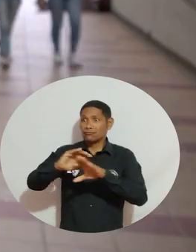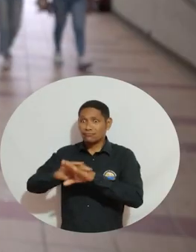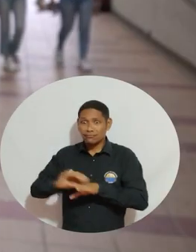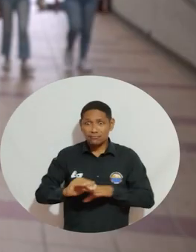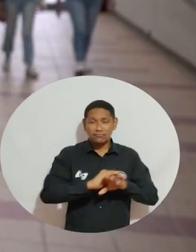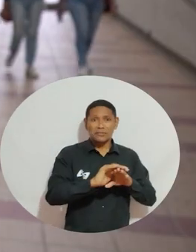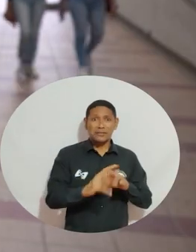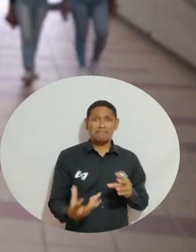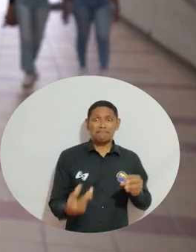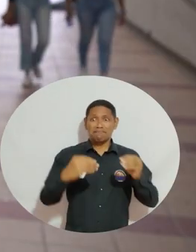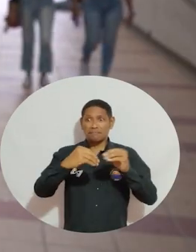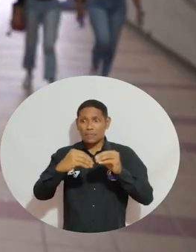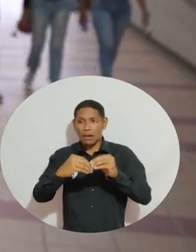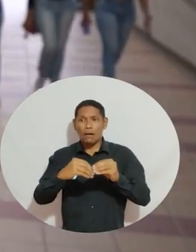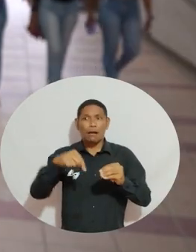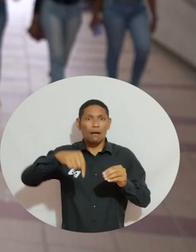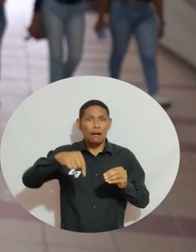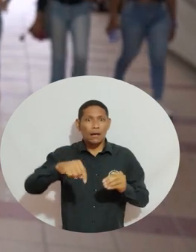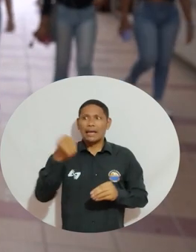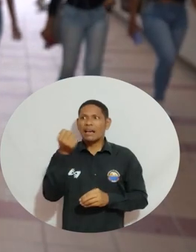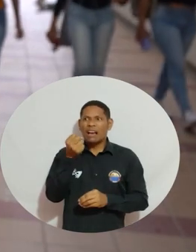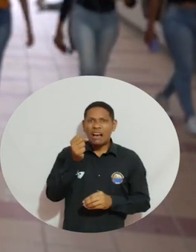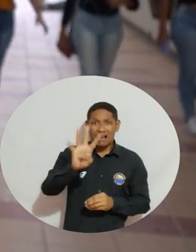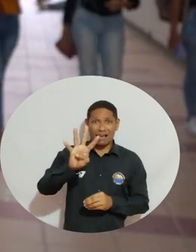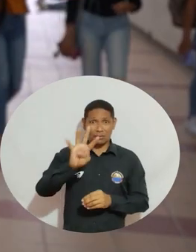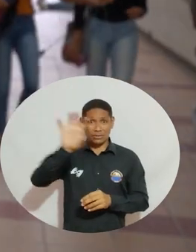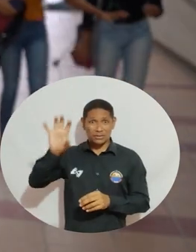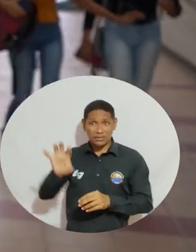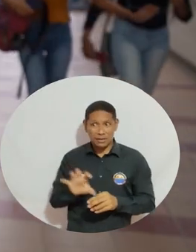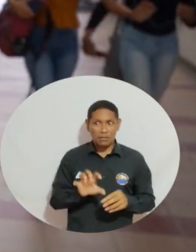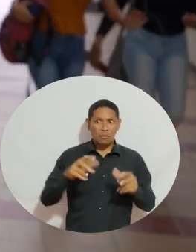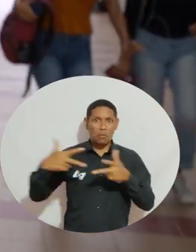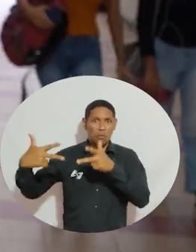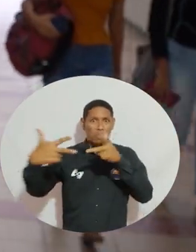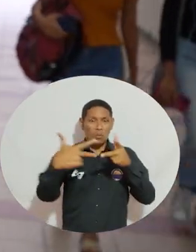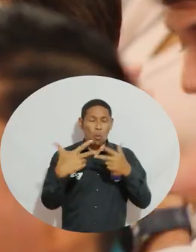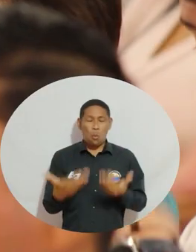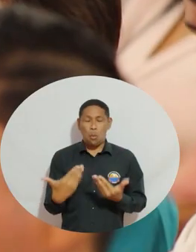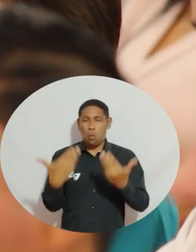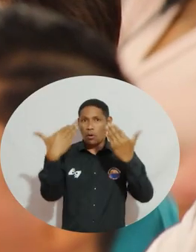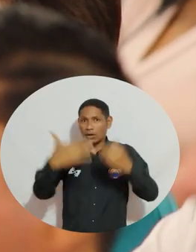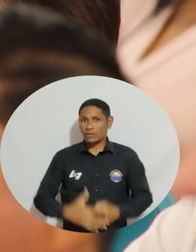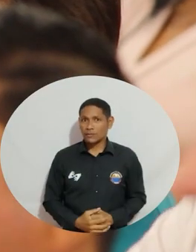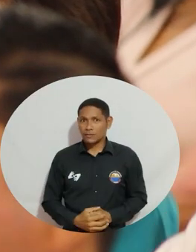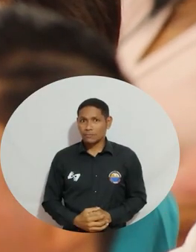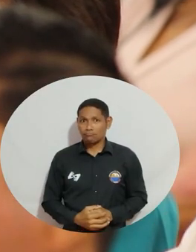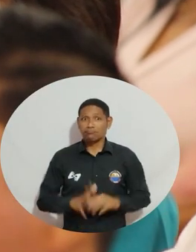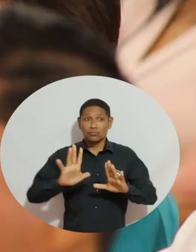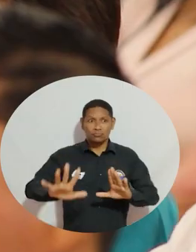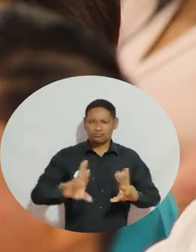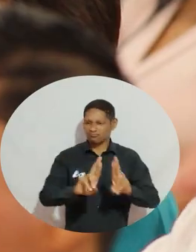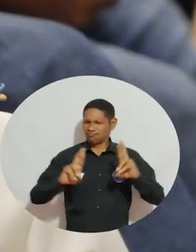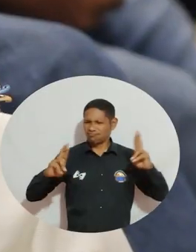y estar, en este caso, 14 países invitados, es un número totalmente alto. Este evento académico, que